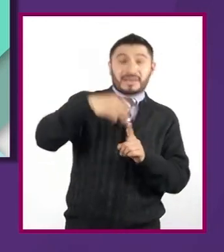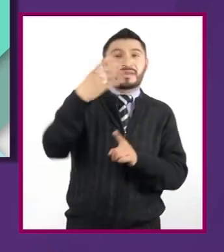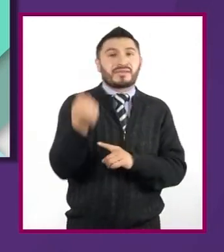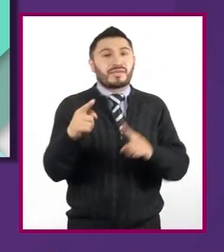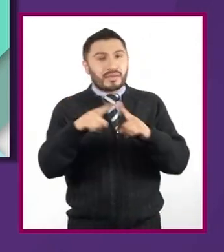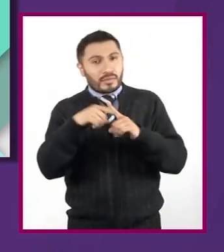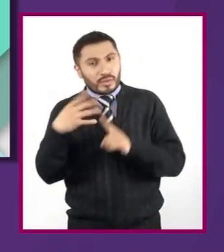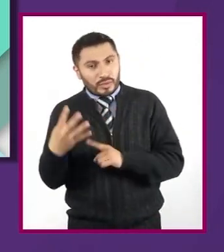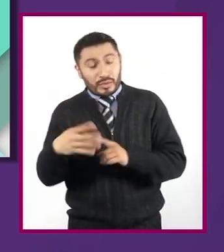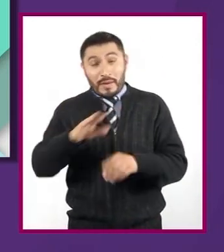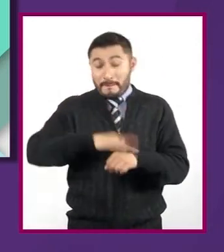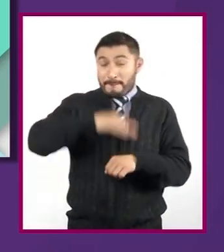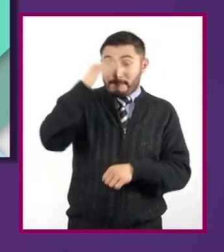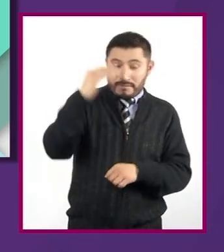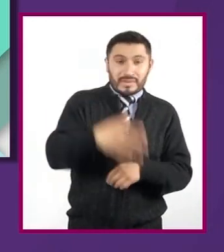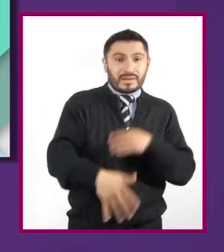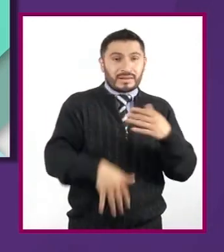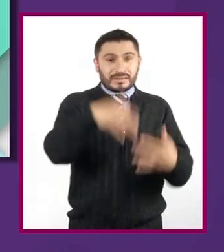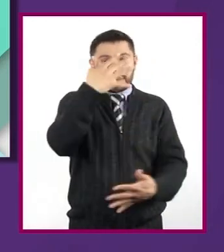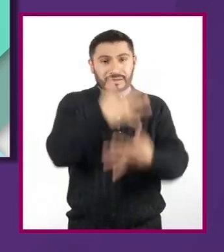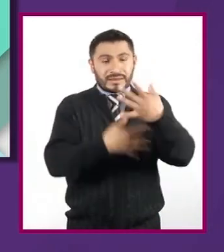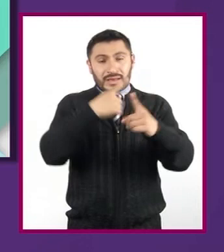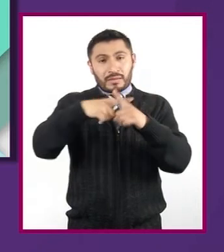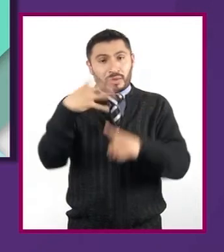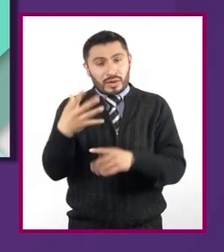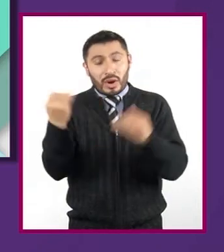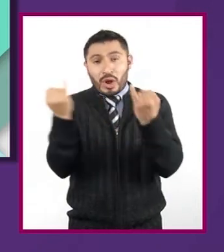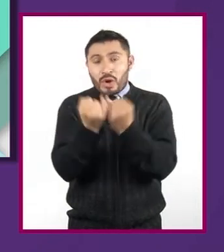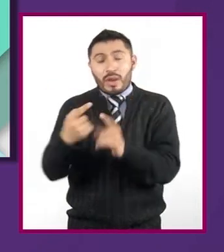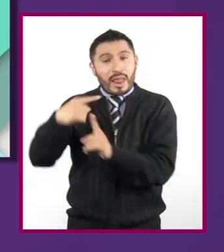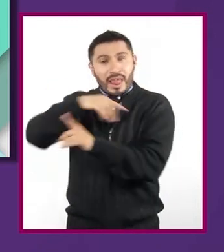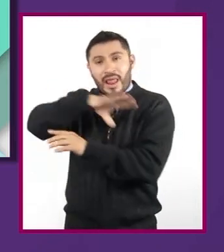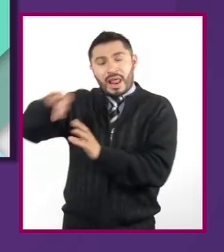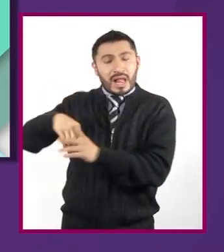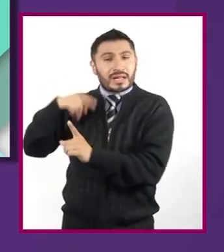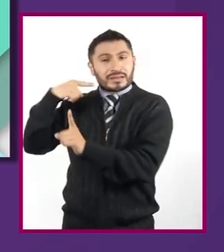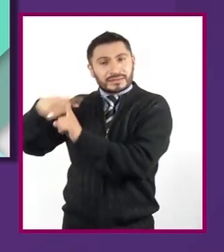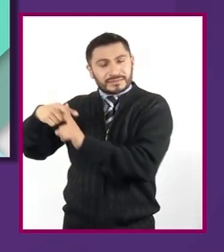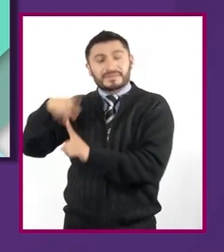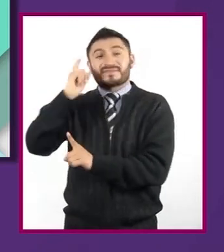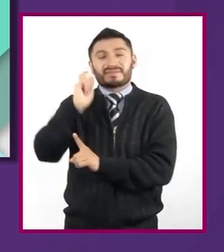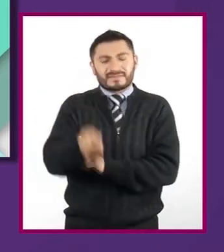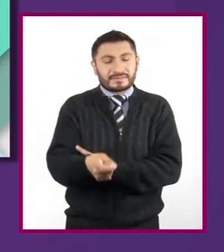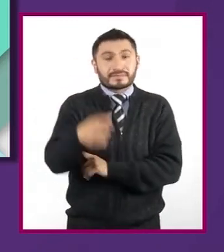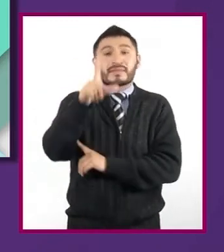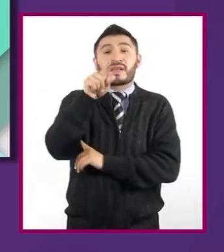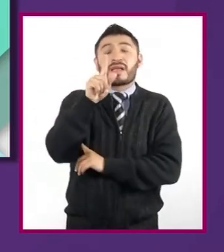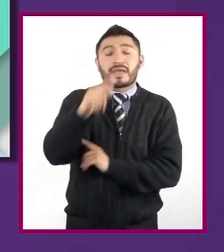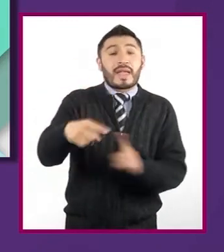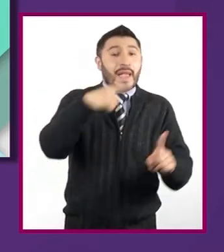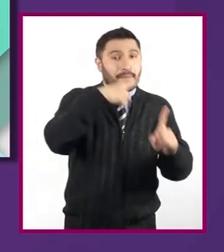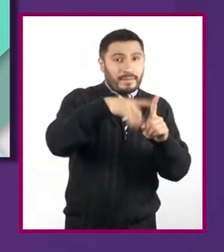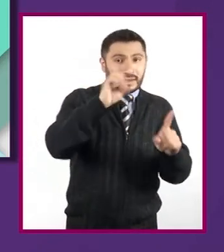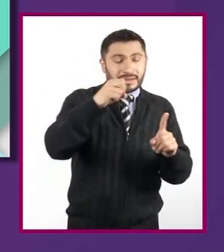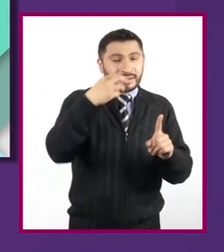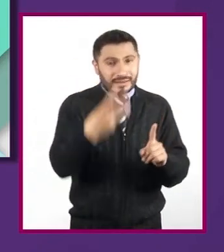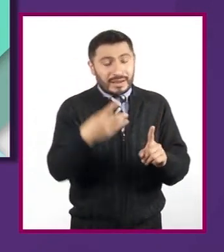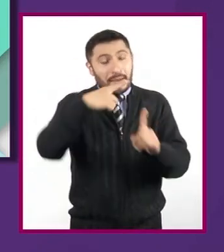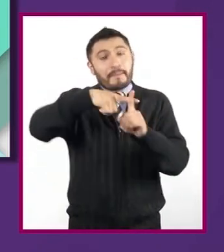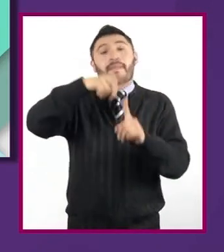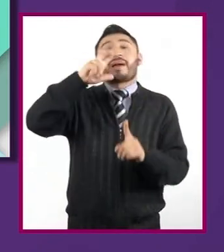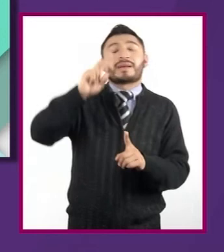4 más 15 por 5 igual a la suma. Es decir, 70 más 63